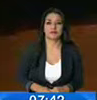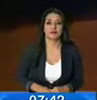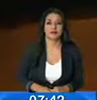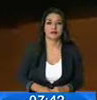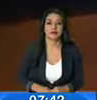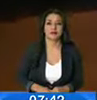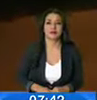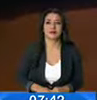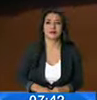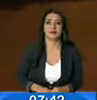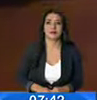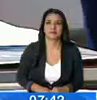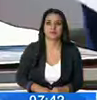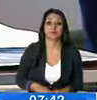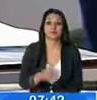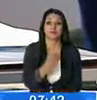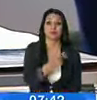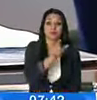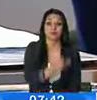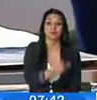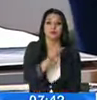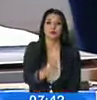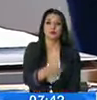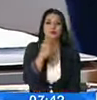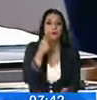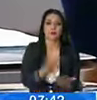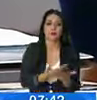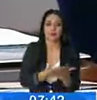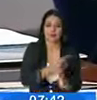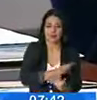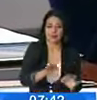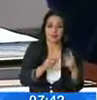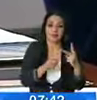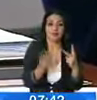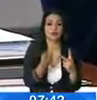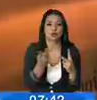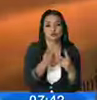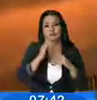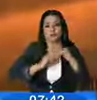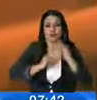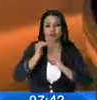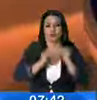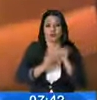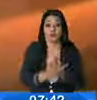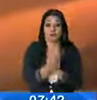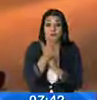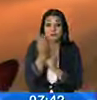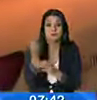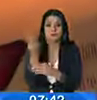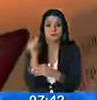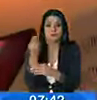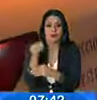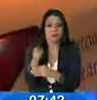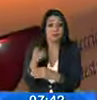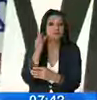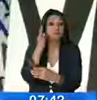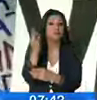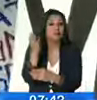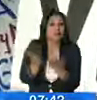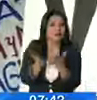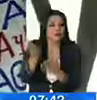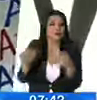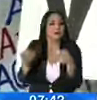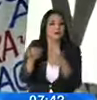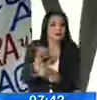Dos sobreseídos y uno ratificado en inocencia fue la sentencia que recibieron los tres jóvenes implicados en la supuesta violación a Verónica